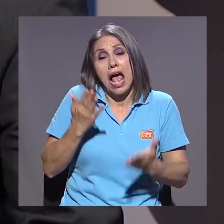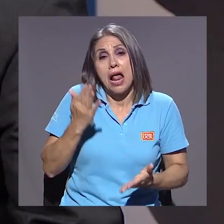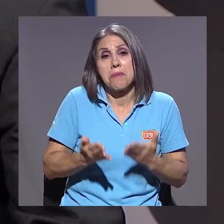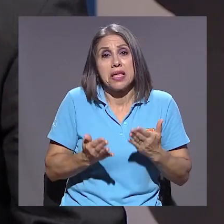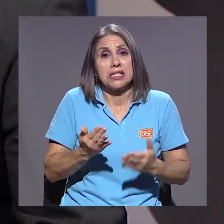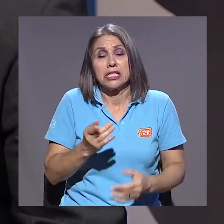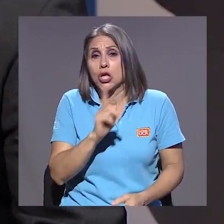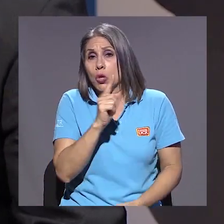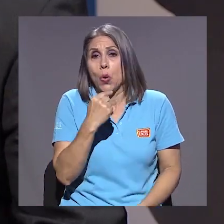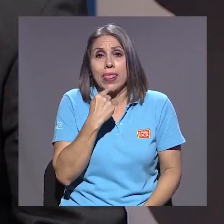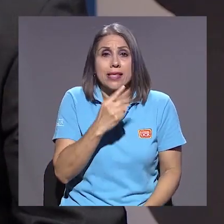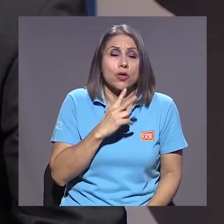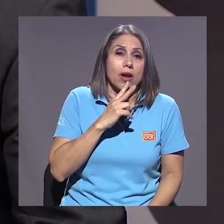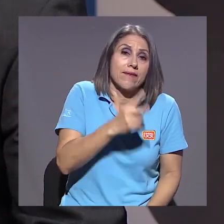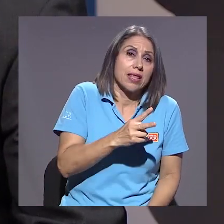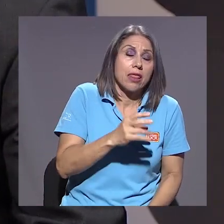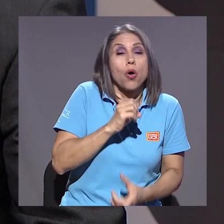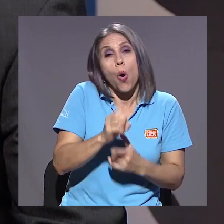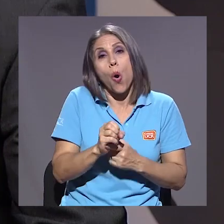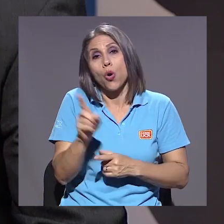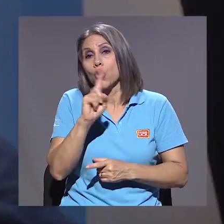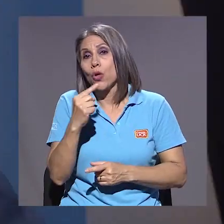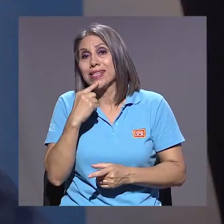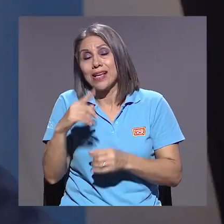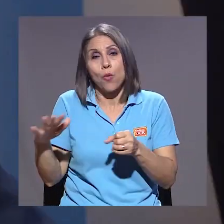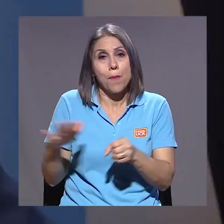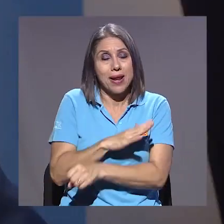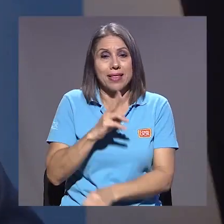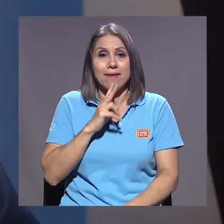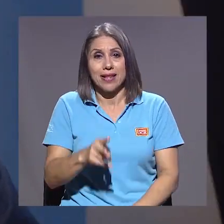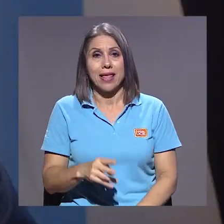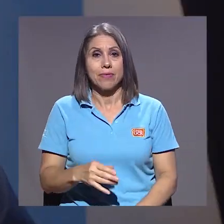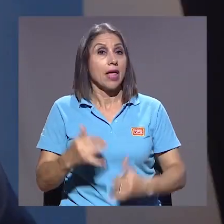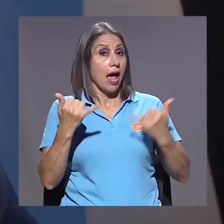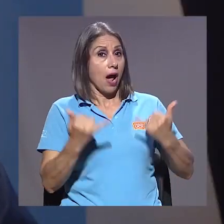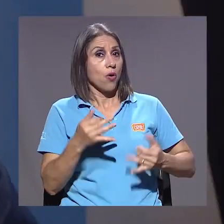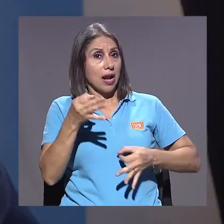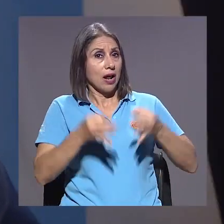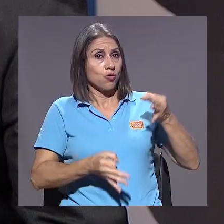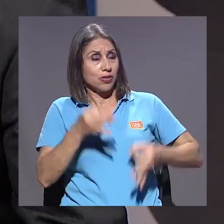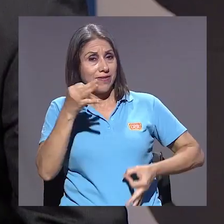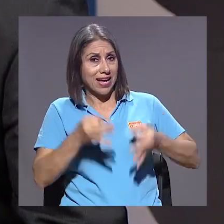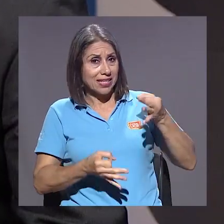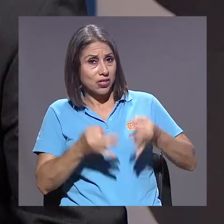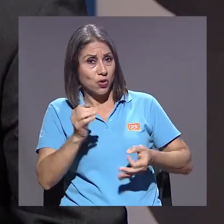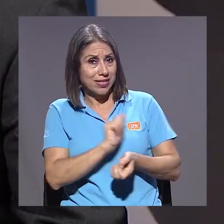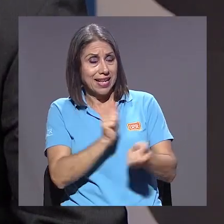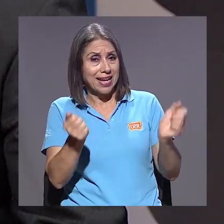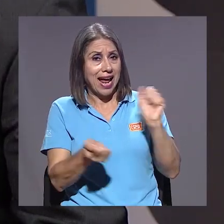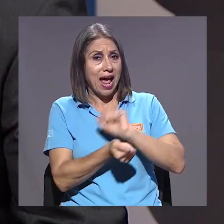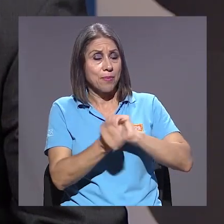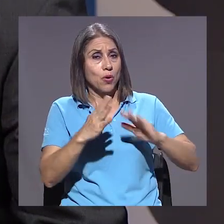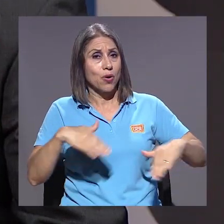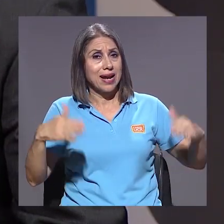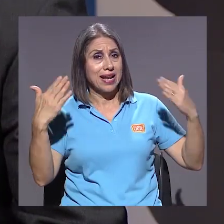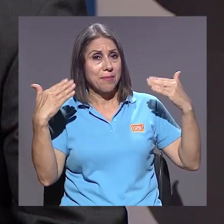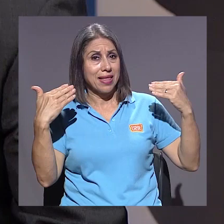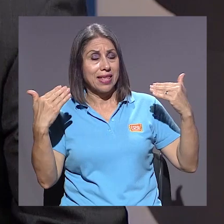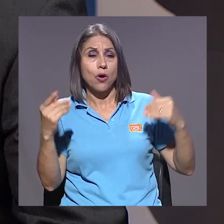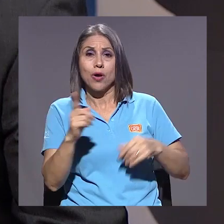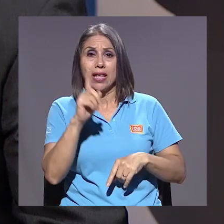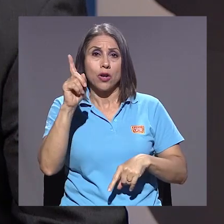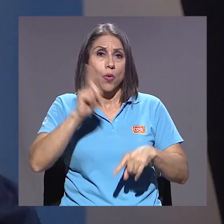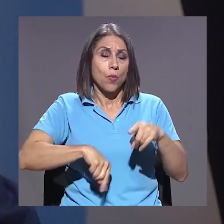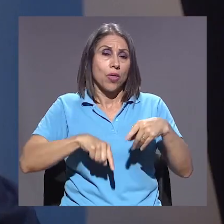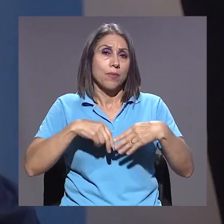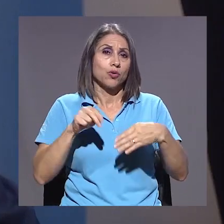y eso nos ha costado mucho a los costarricenses. Claro, la justificación es el cambio climático, ¿verdad? Que no debemos generar con fuentes que